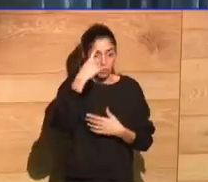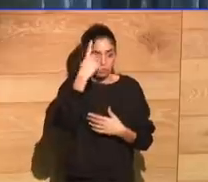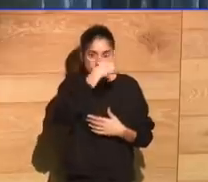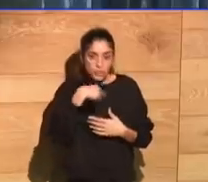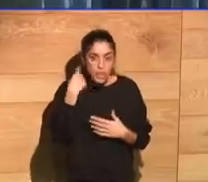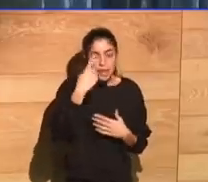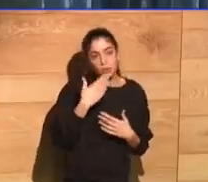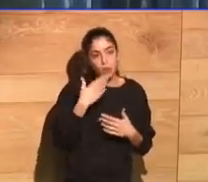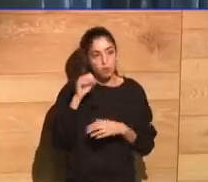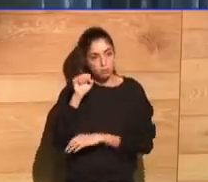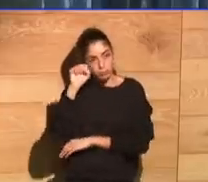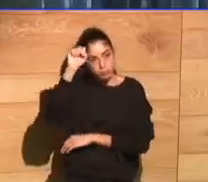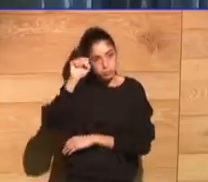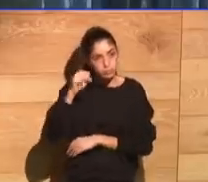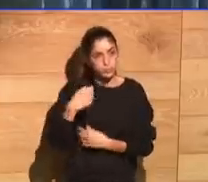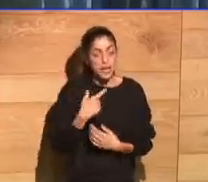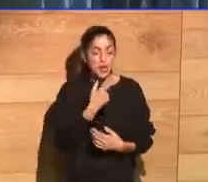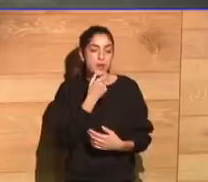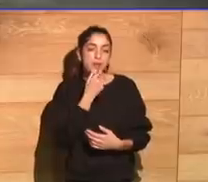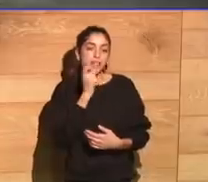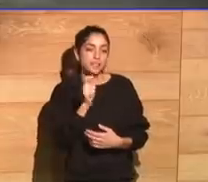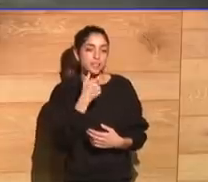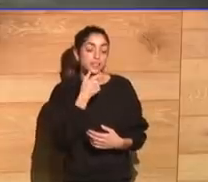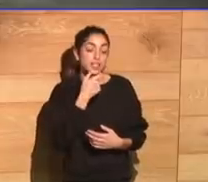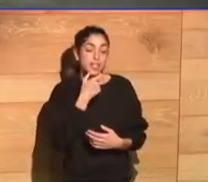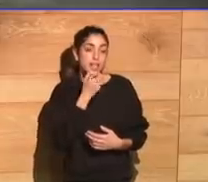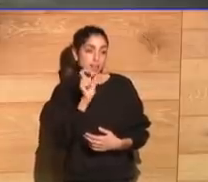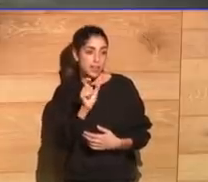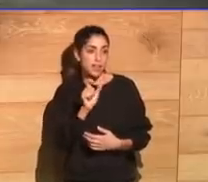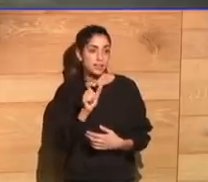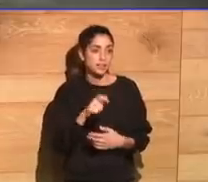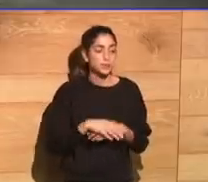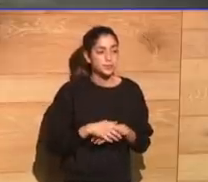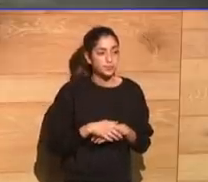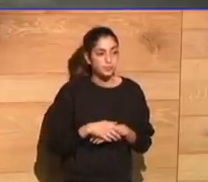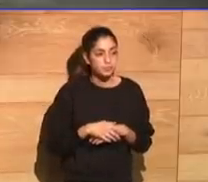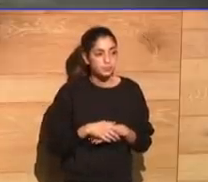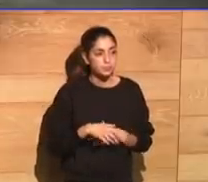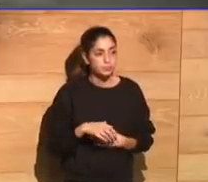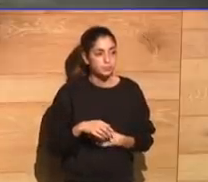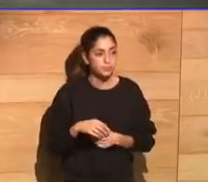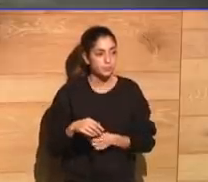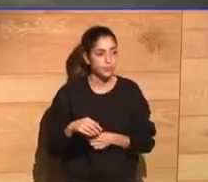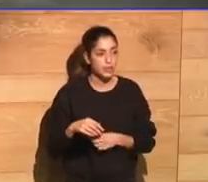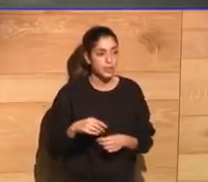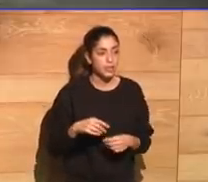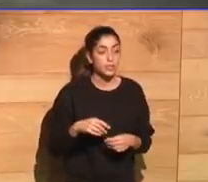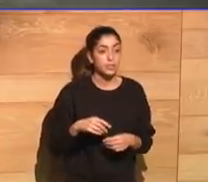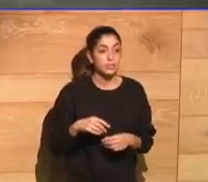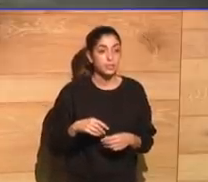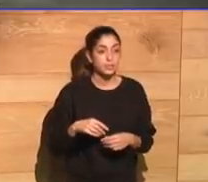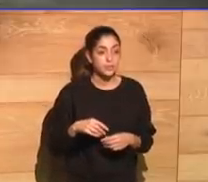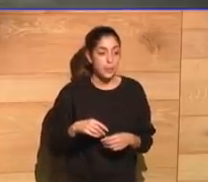firepower. ¿Cómo es? Sí, firepower. Firepower. Sí. Sí, de hecho, en la segunda Superman sale, creo recordar, sí, seguro, sale de primer